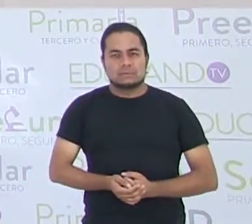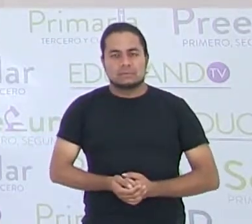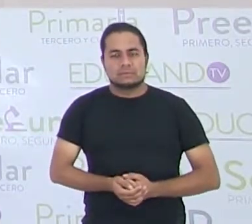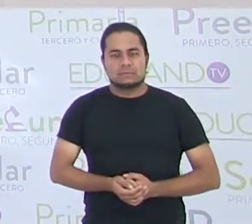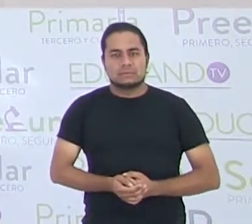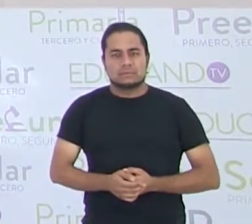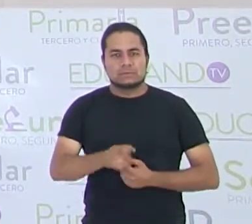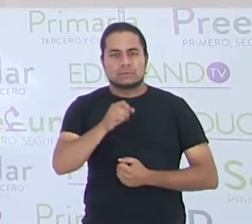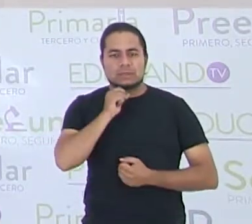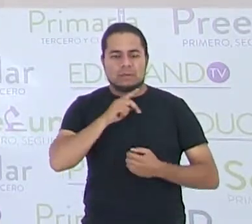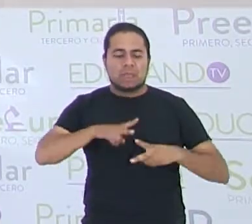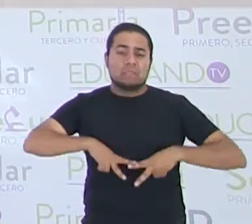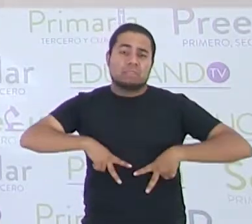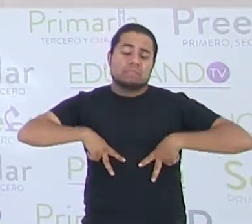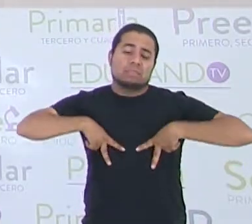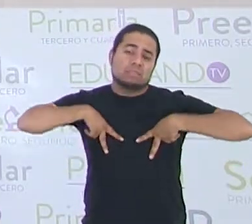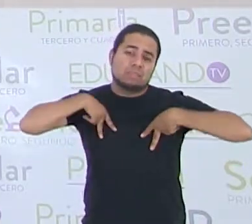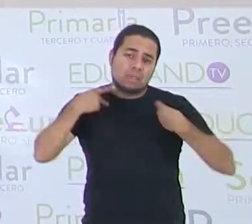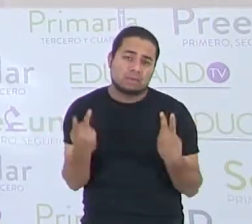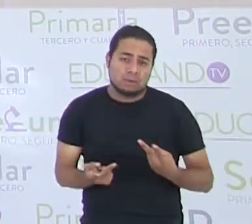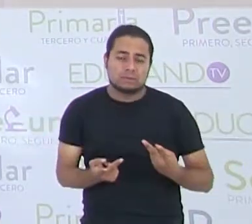y débiles.